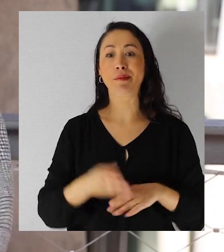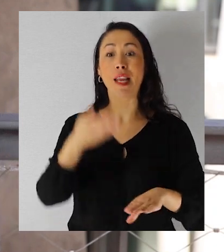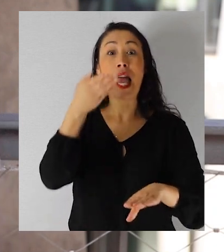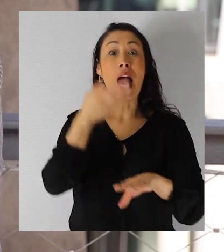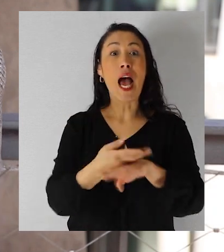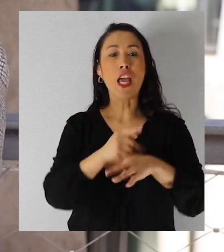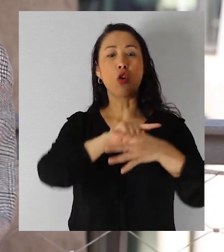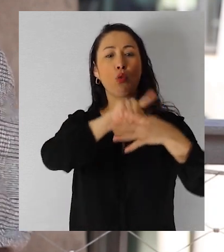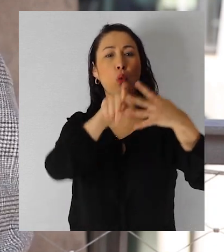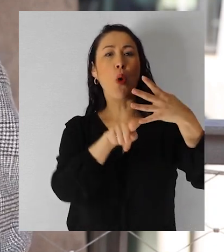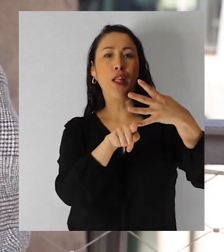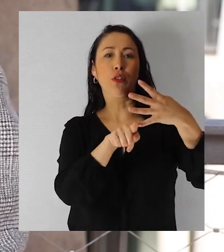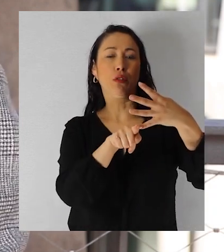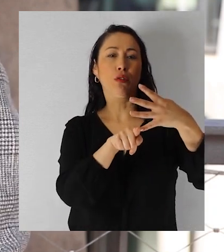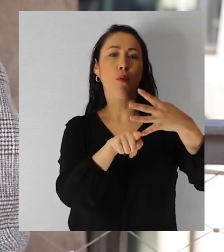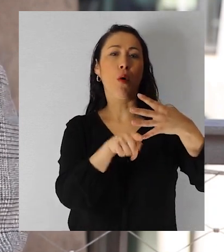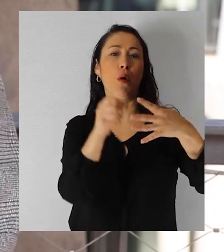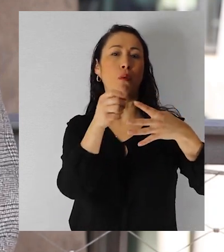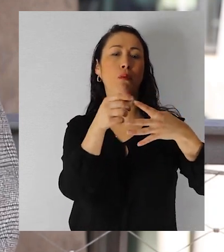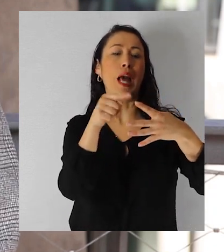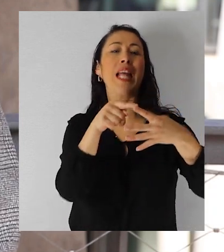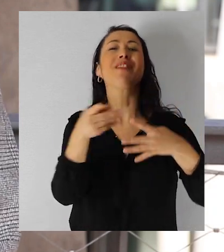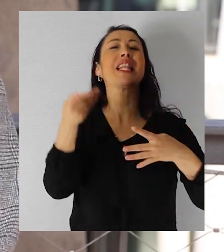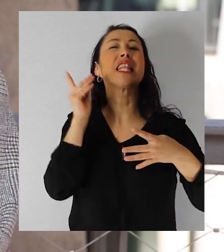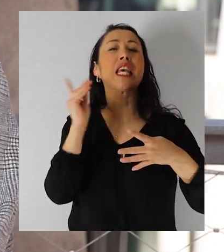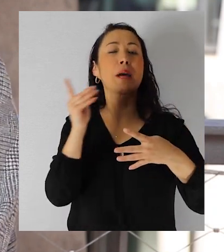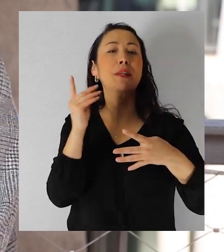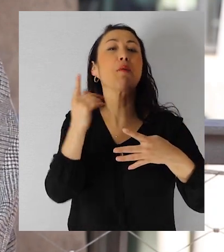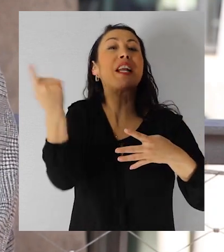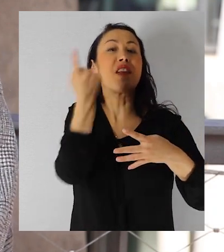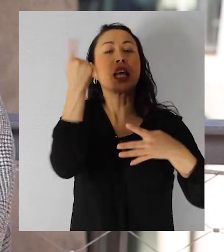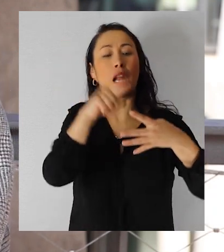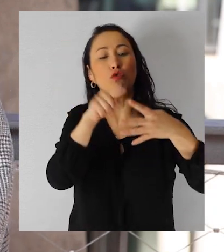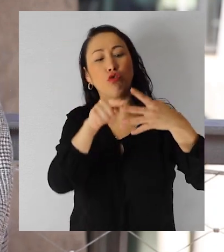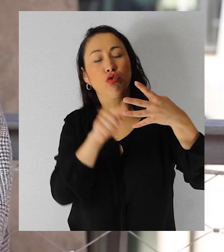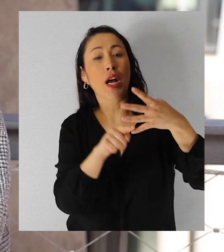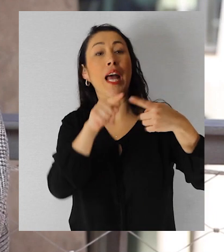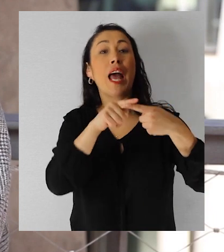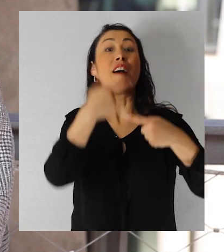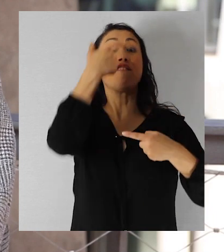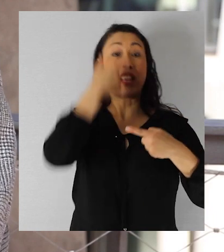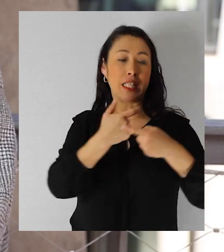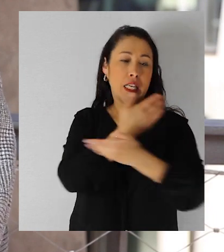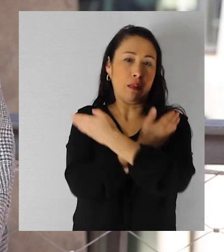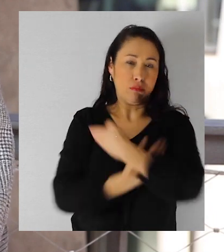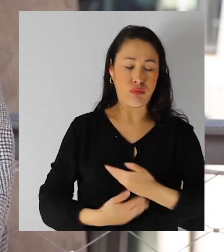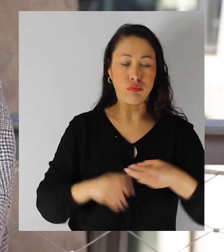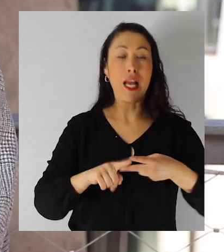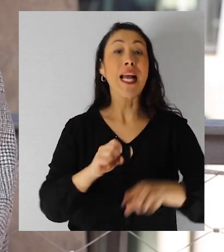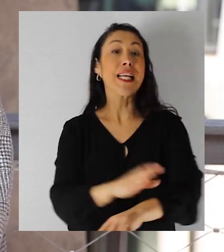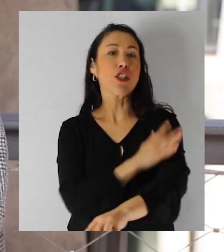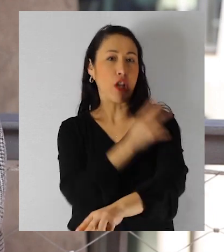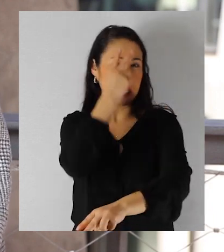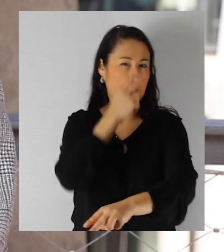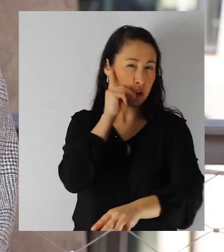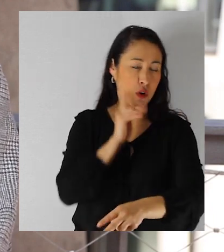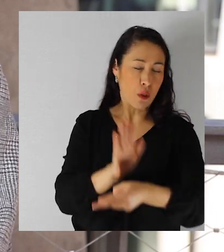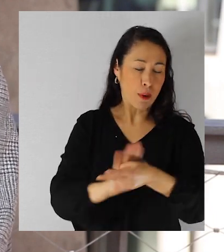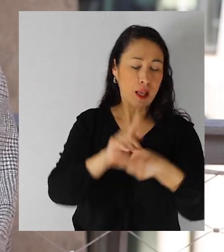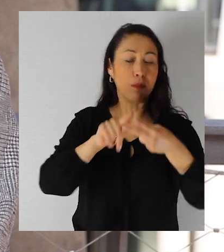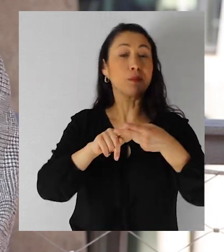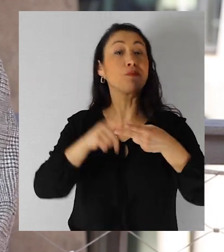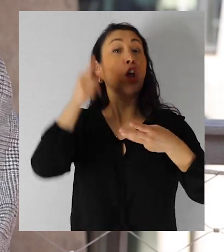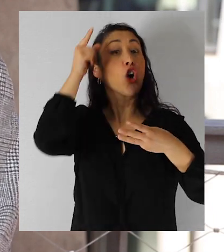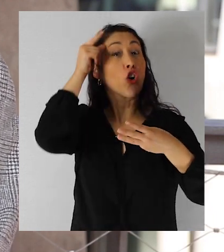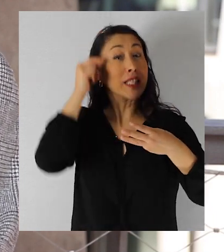4 tipos grandes, digamos, de discapacidad que nosotros podemos identificar, que son la física, la sensorial, la psicosocial y la